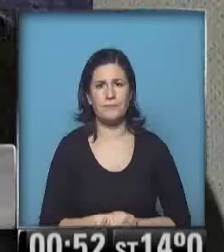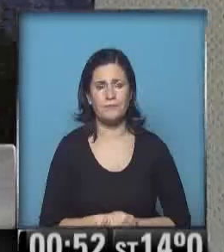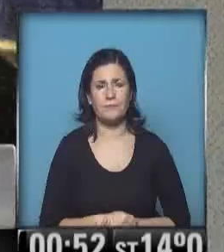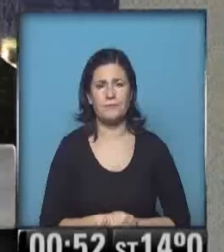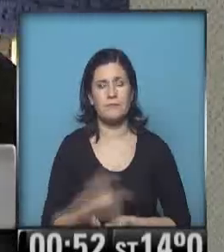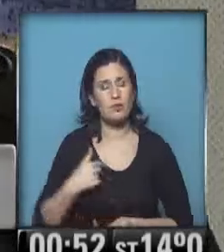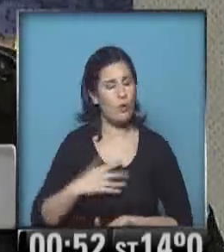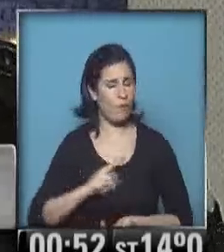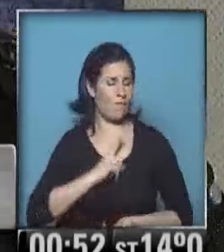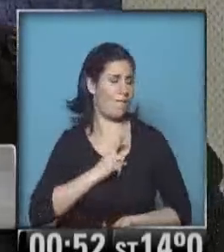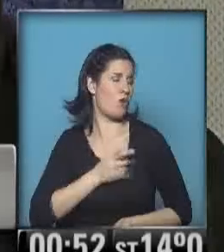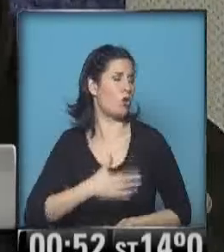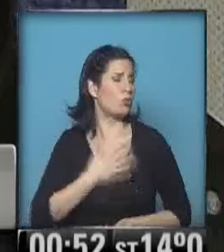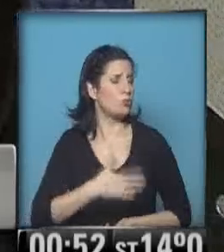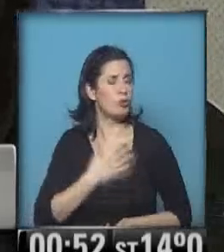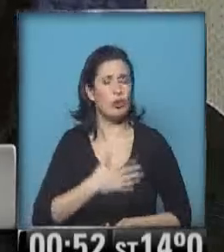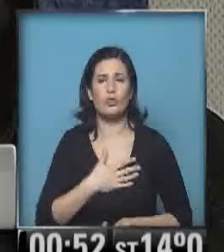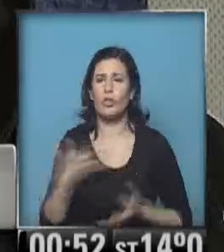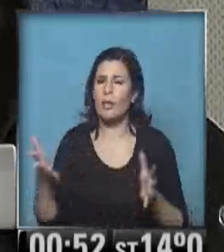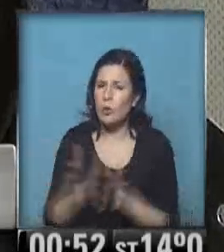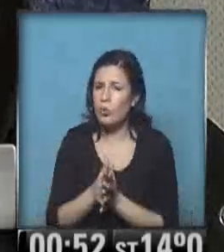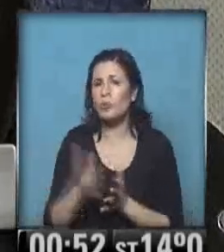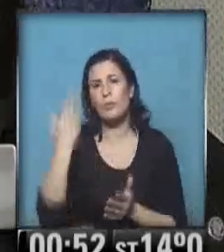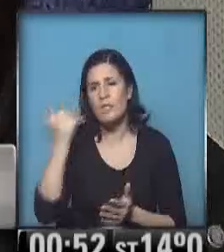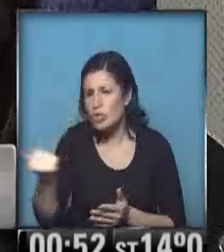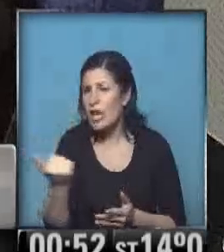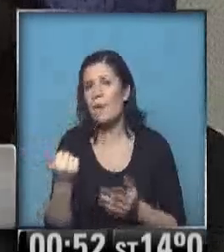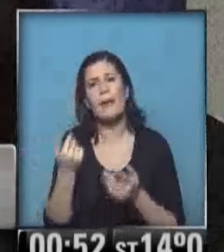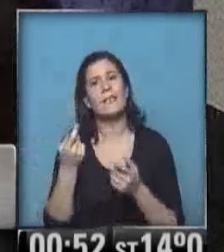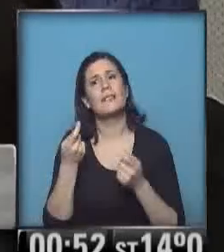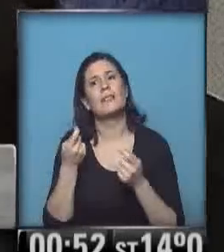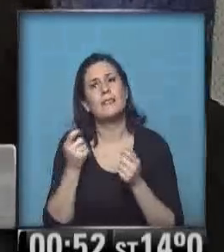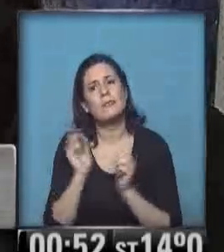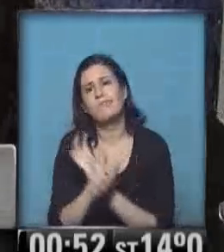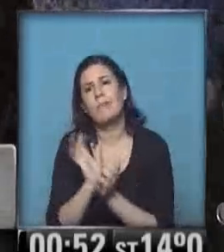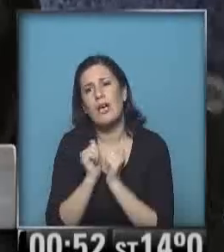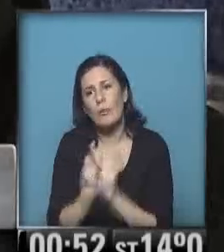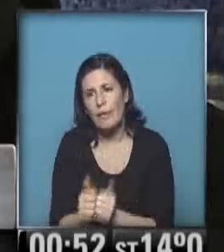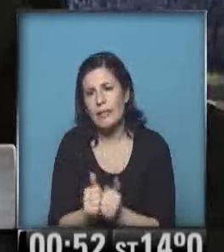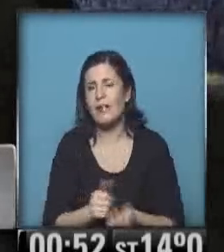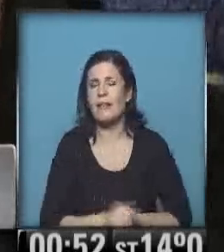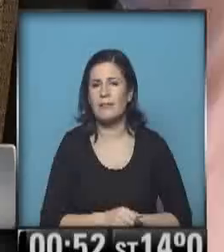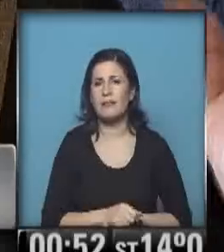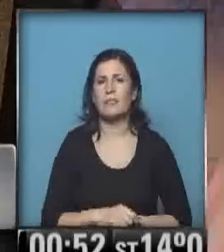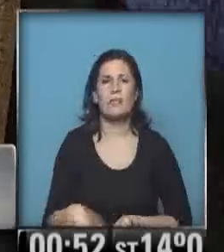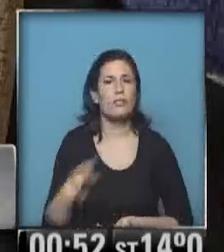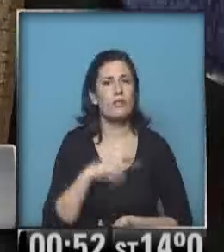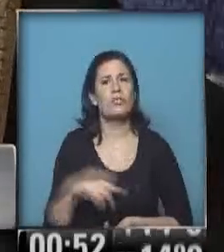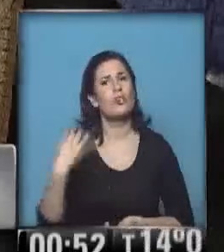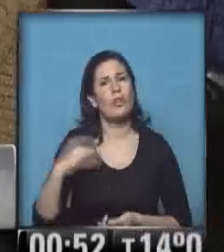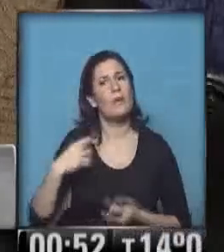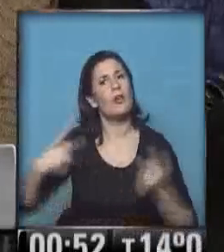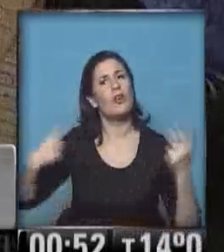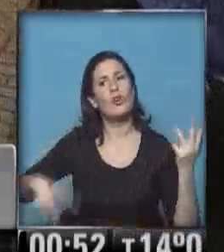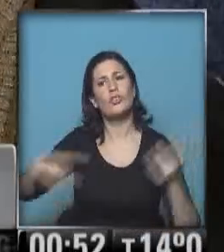Yo siento orgullo de acompañar, de ser convocado, un poco como decía Claudio, uno cuando va a actuar se tiene que olvidar de